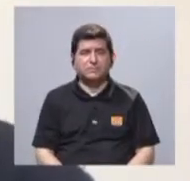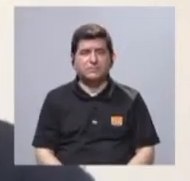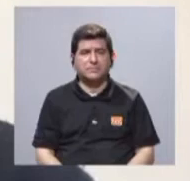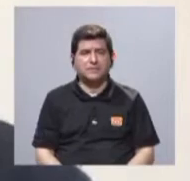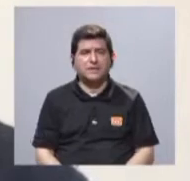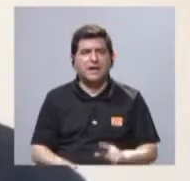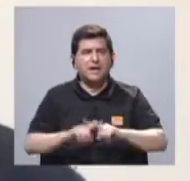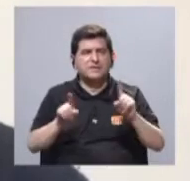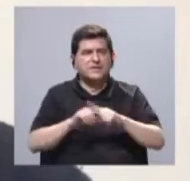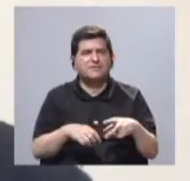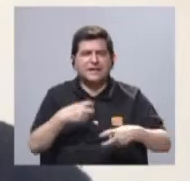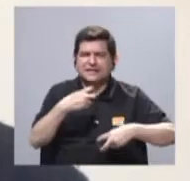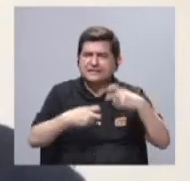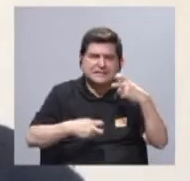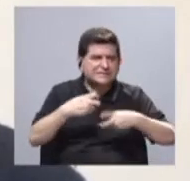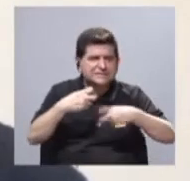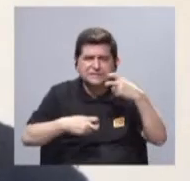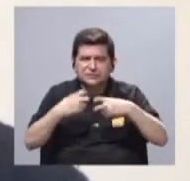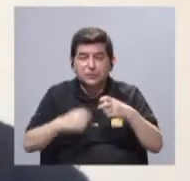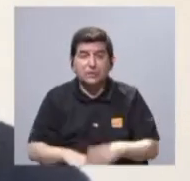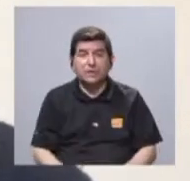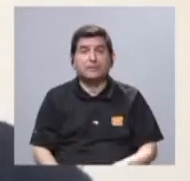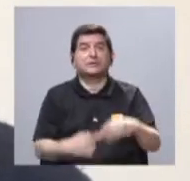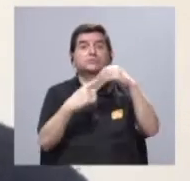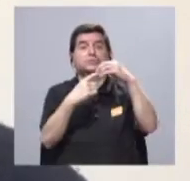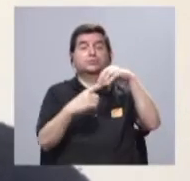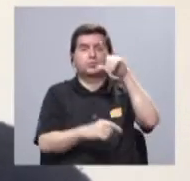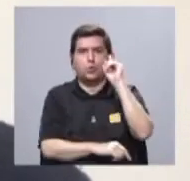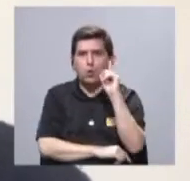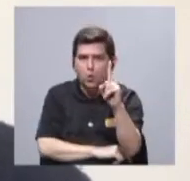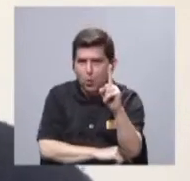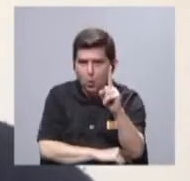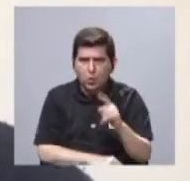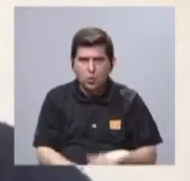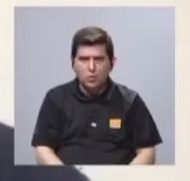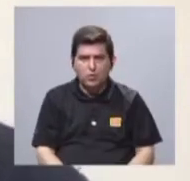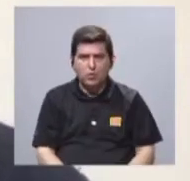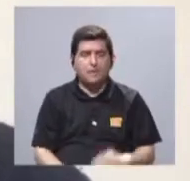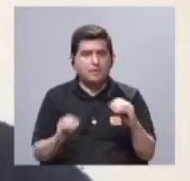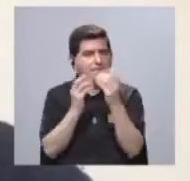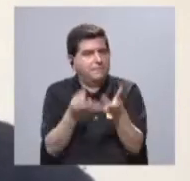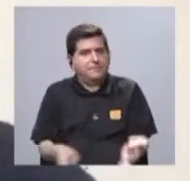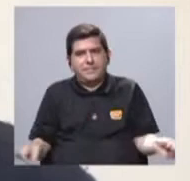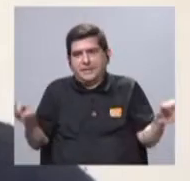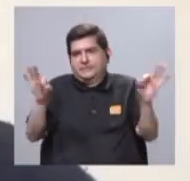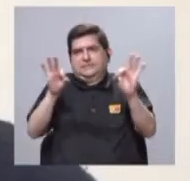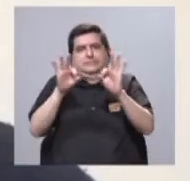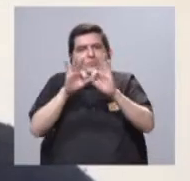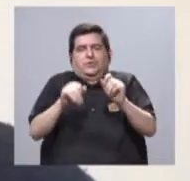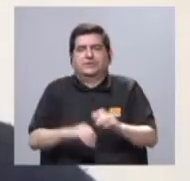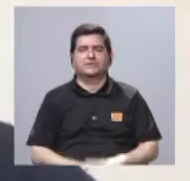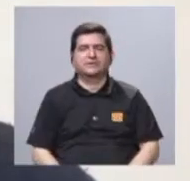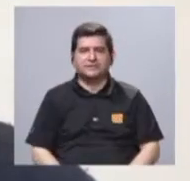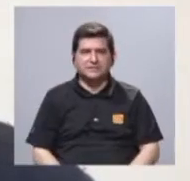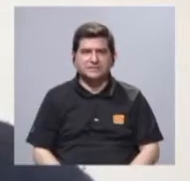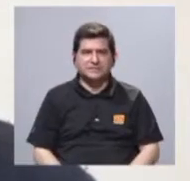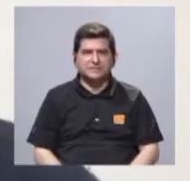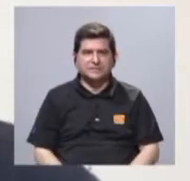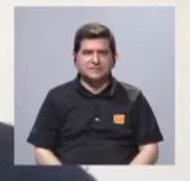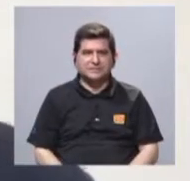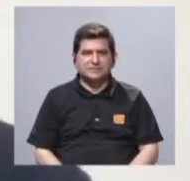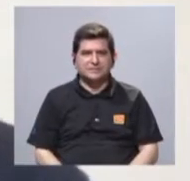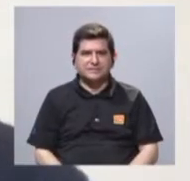político. Tuvo una serie de contratiempos mayúsculos, uno de ellos, quizá el